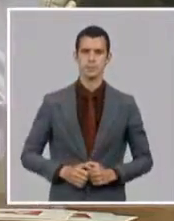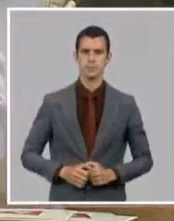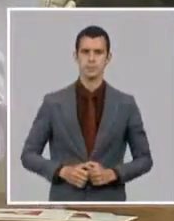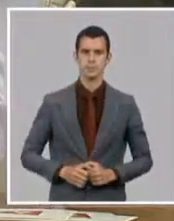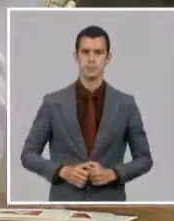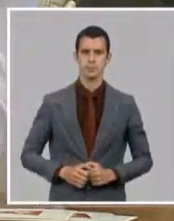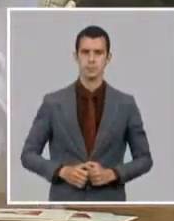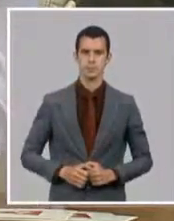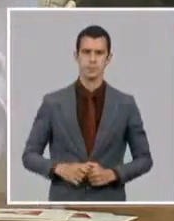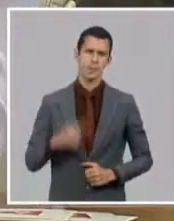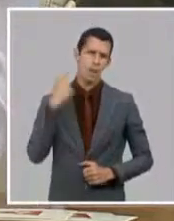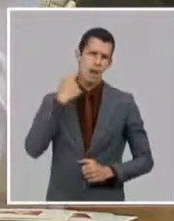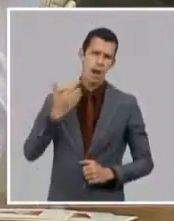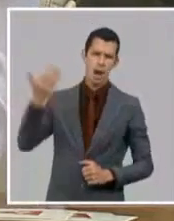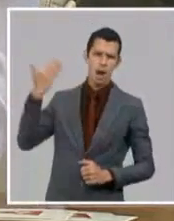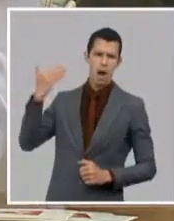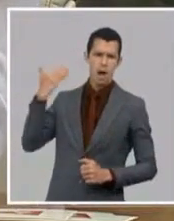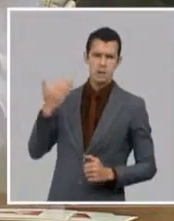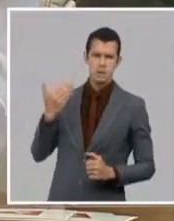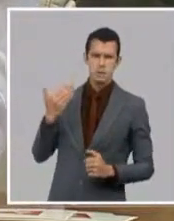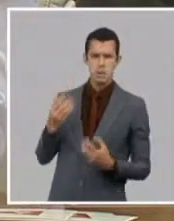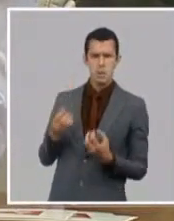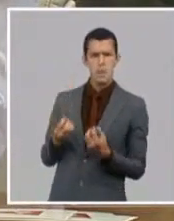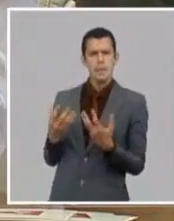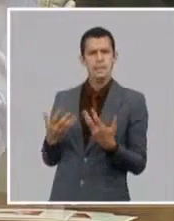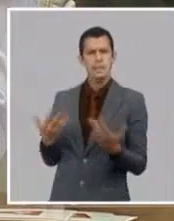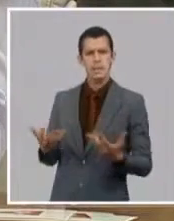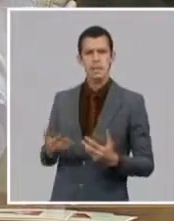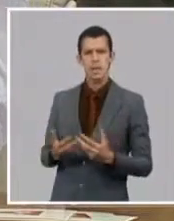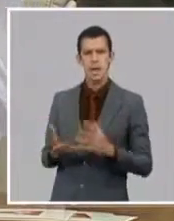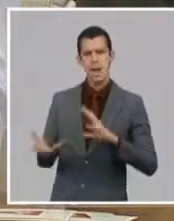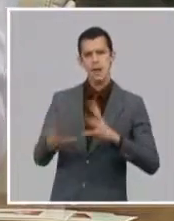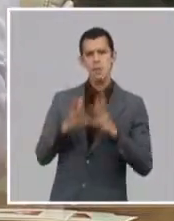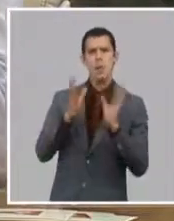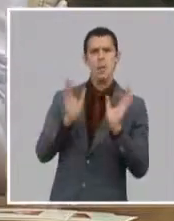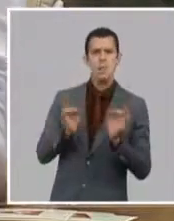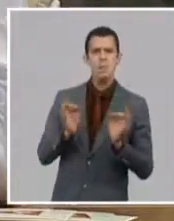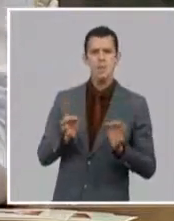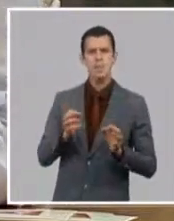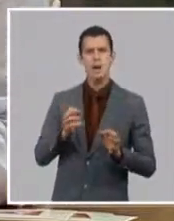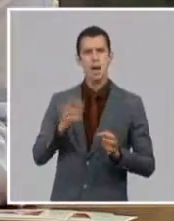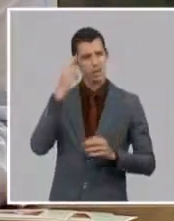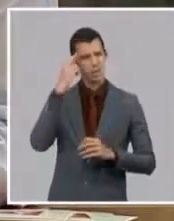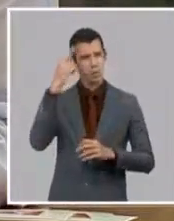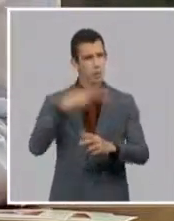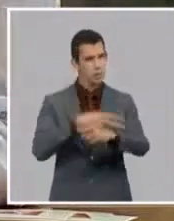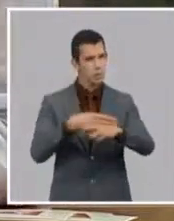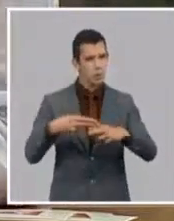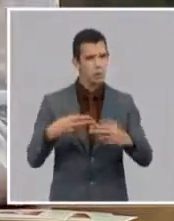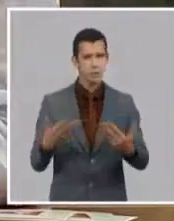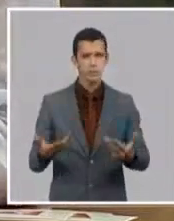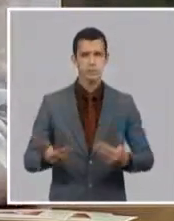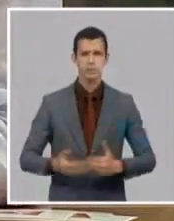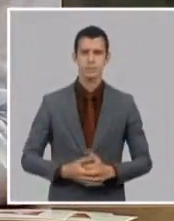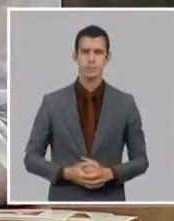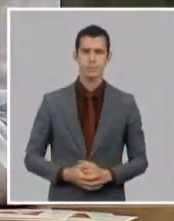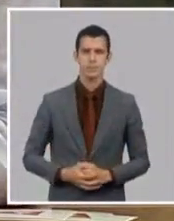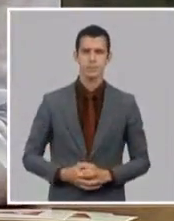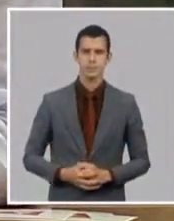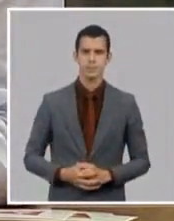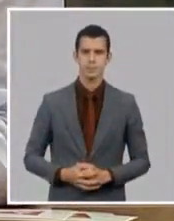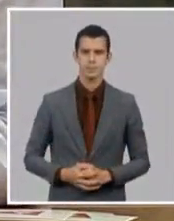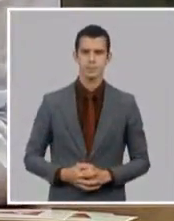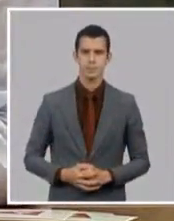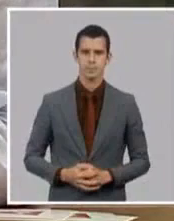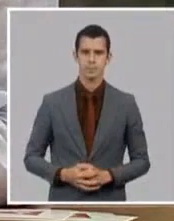hacer de los antecedentes. Bueno, estaba toda esta situación, empezábamos a entrar en pico